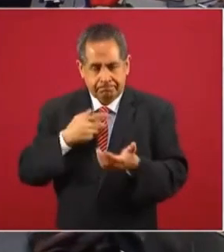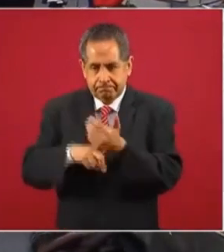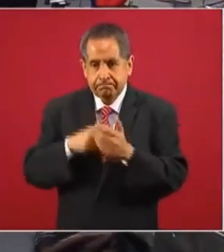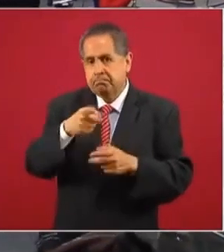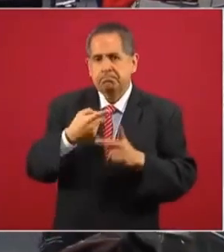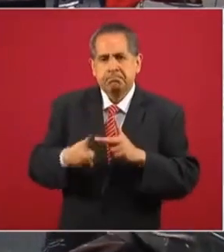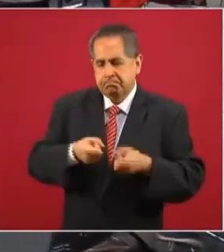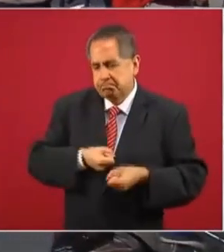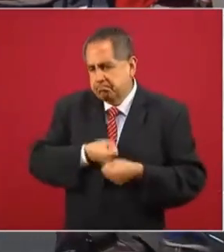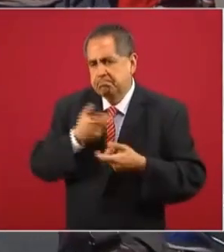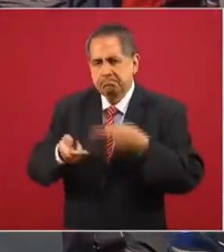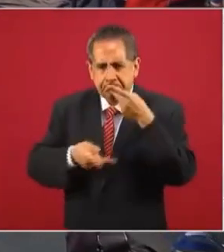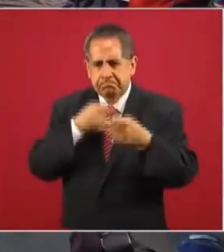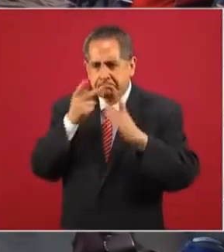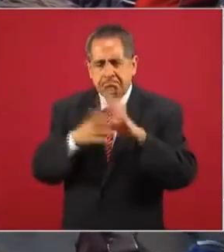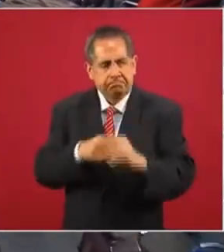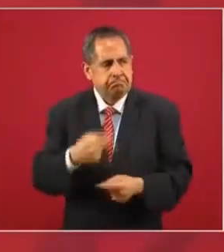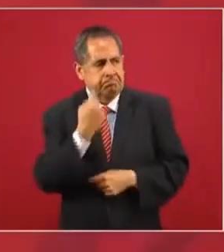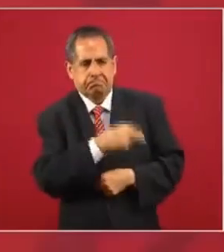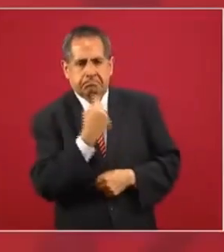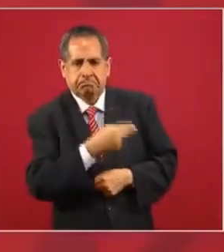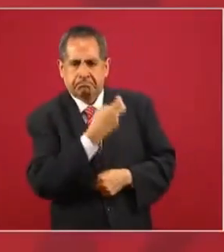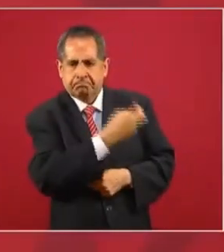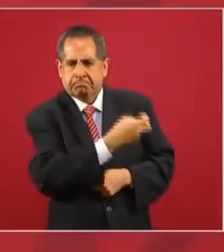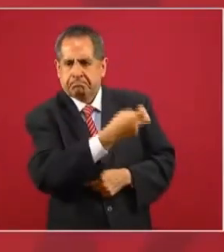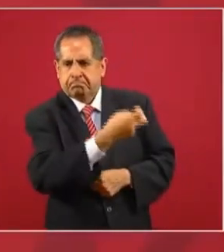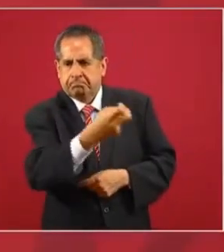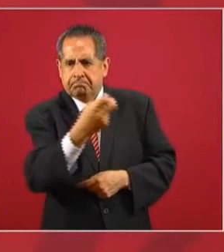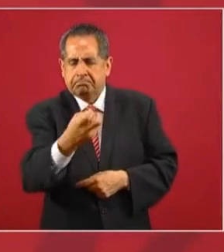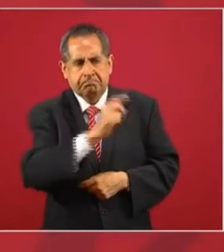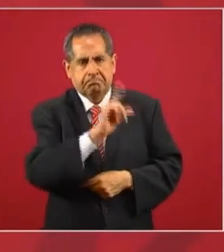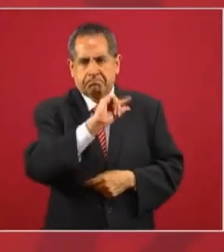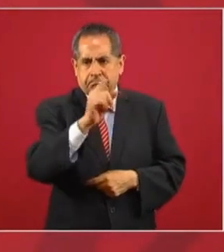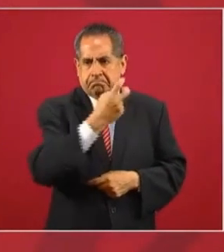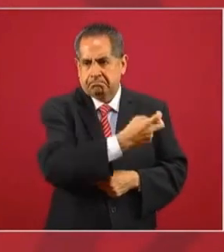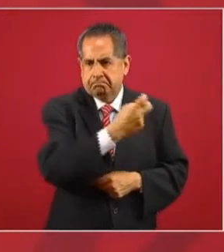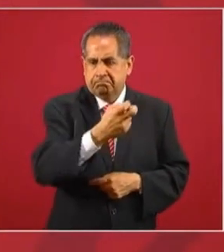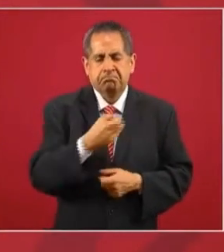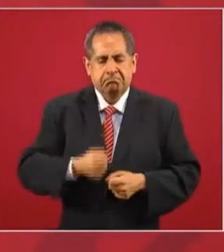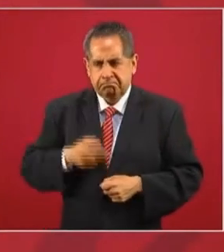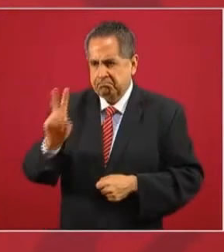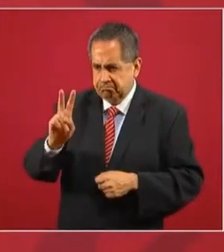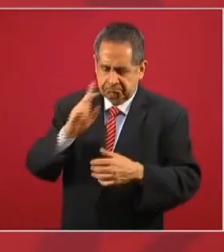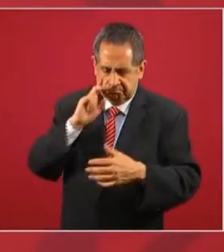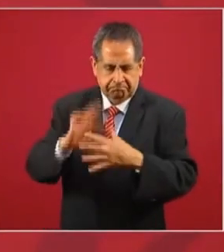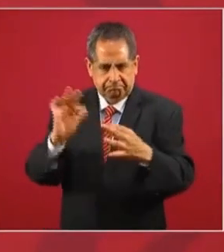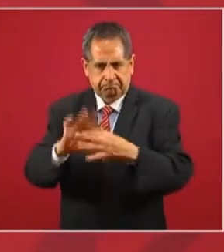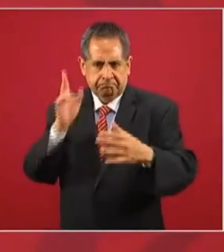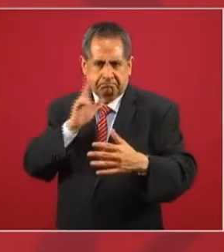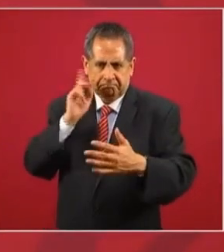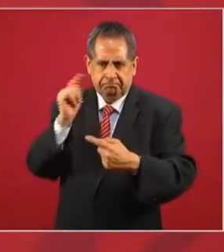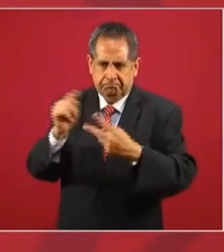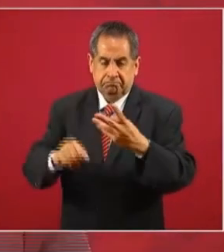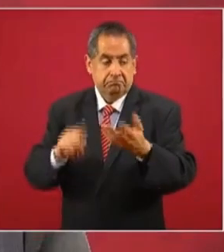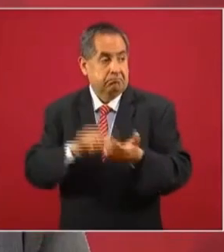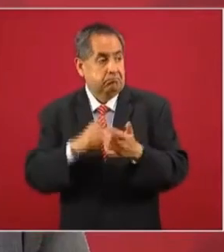empieza a mencionar a personalidades, a políticos